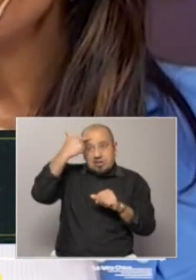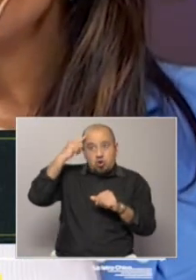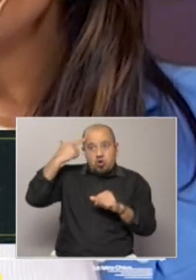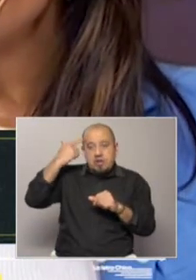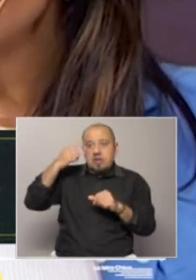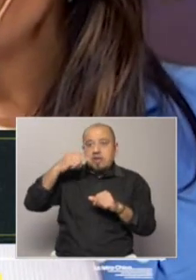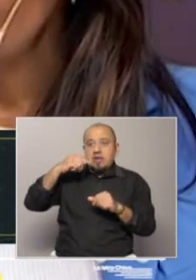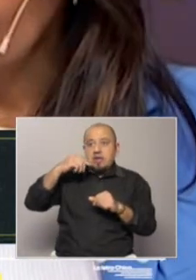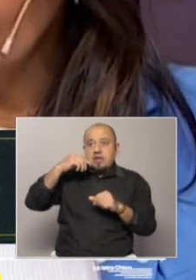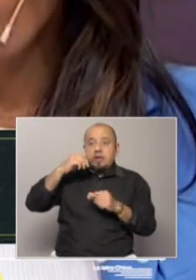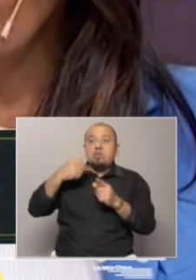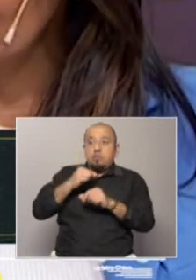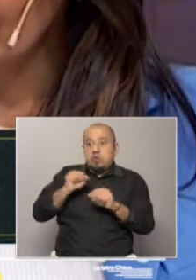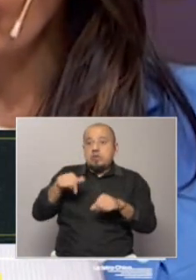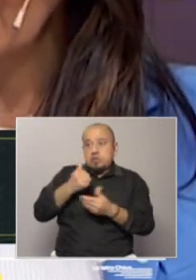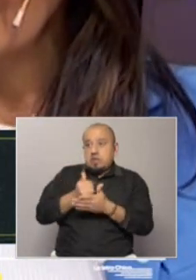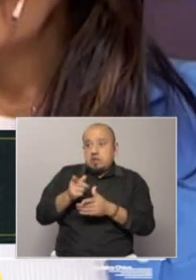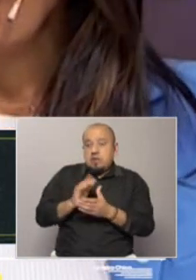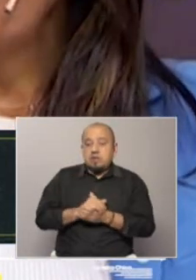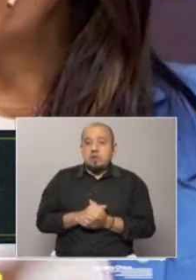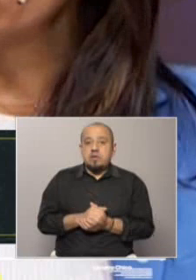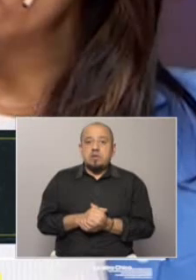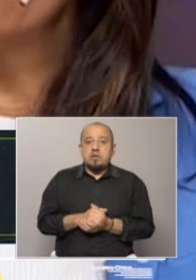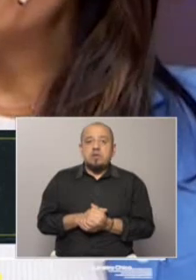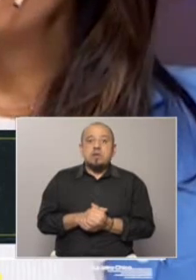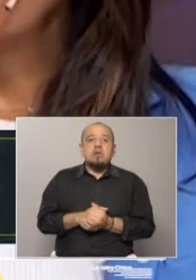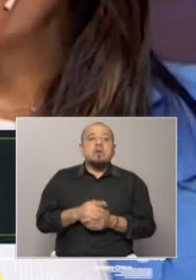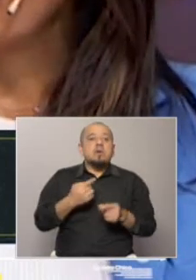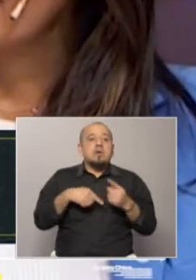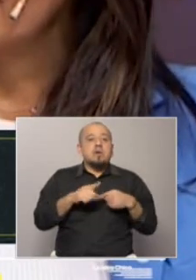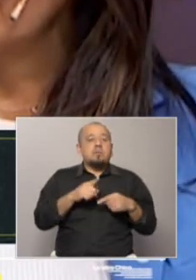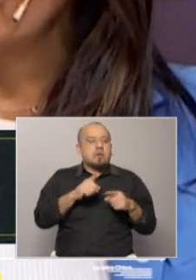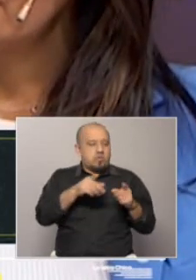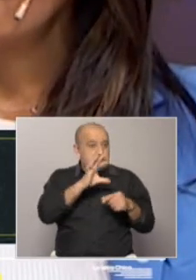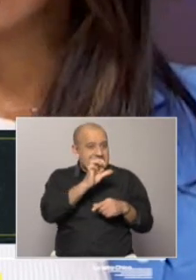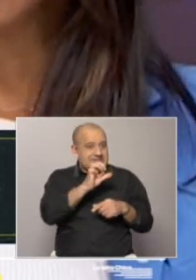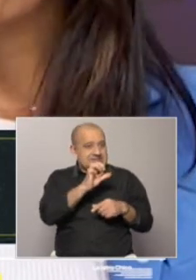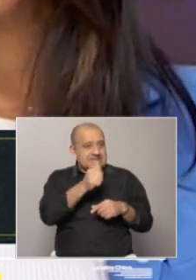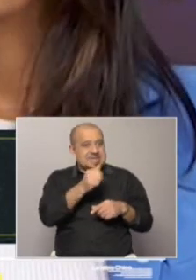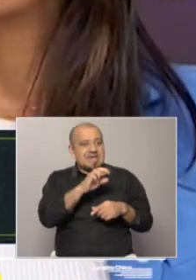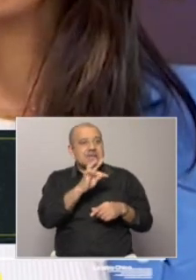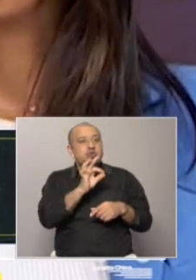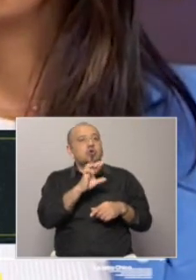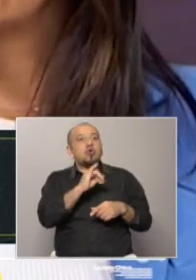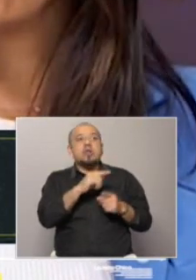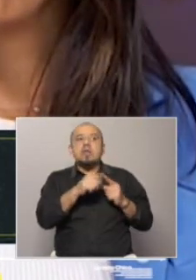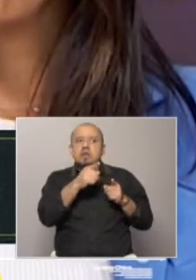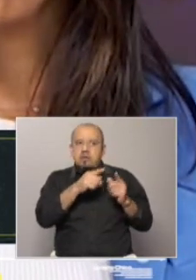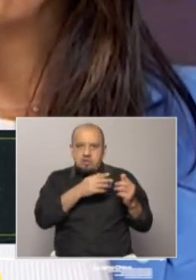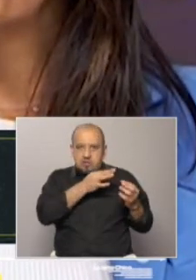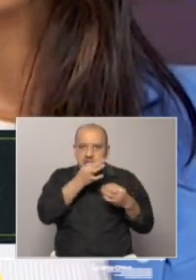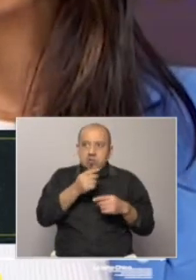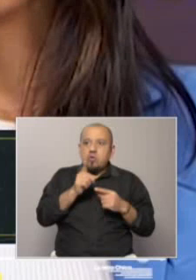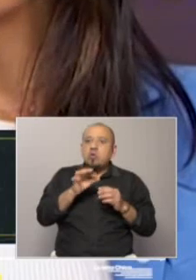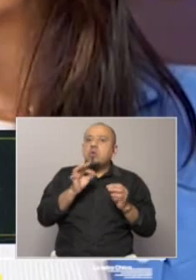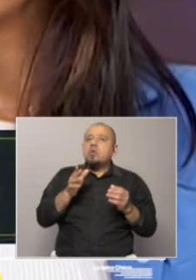perfectamente con la trayectoria que tengo podría haber estado ahí. ¿Te consta que Sartori tiró tu nombre y el no fue el gobierno o que Sartori te